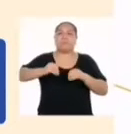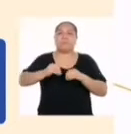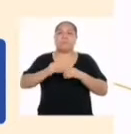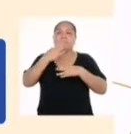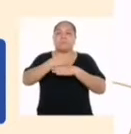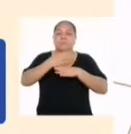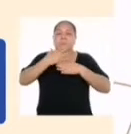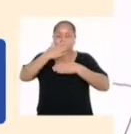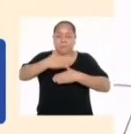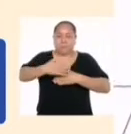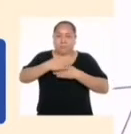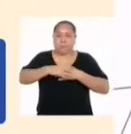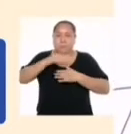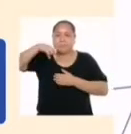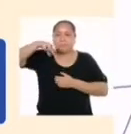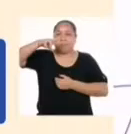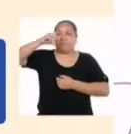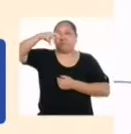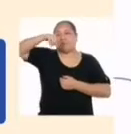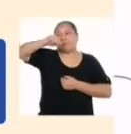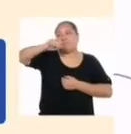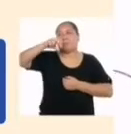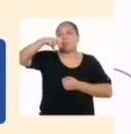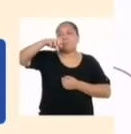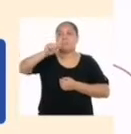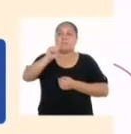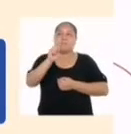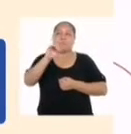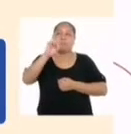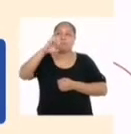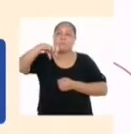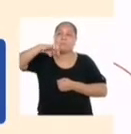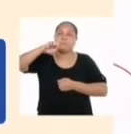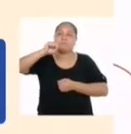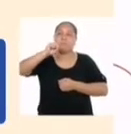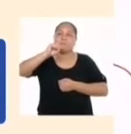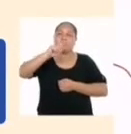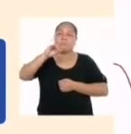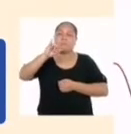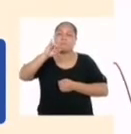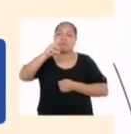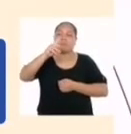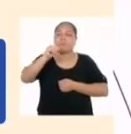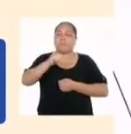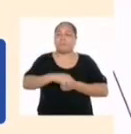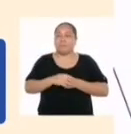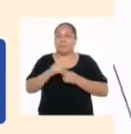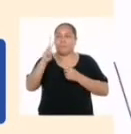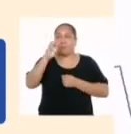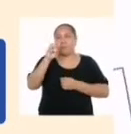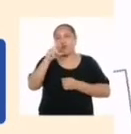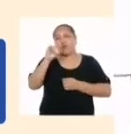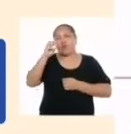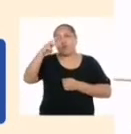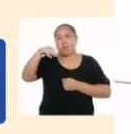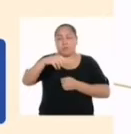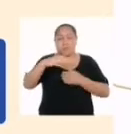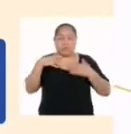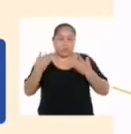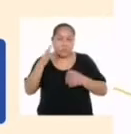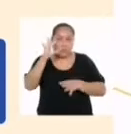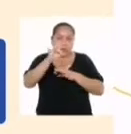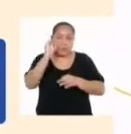el cuerpo geométrico de un prisma trapezoidal. Y si el volumen del prisma trapezoidal es definido como